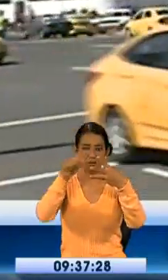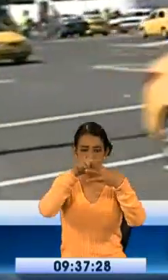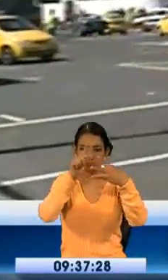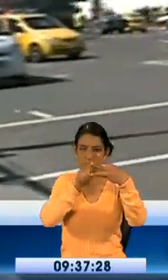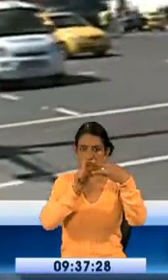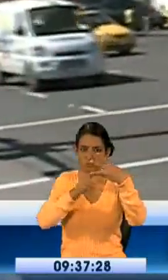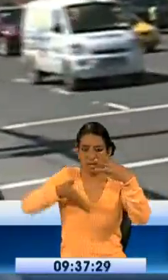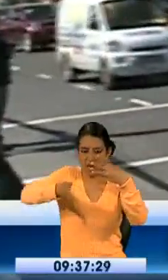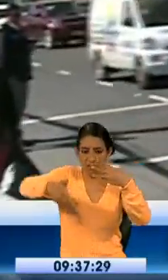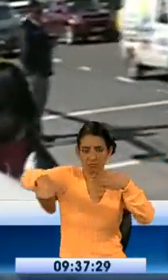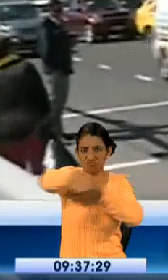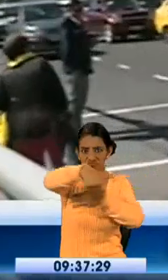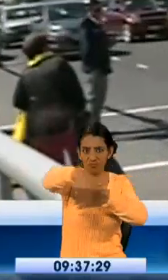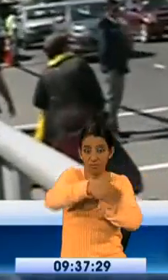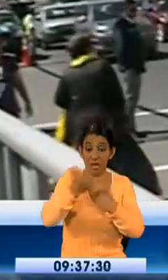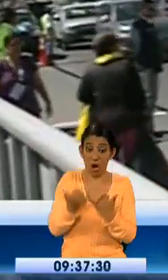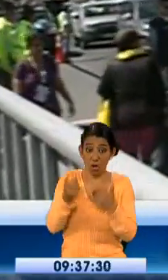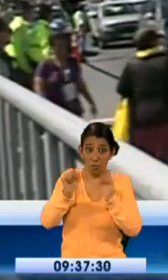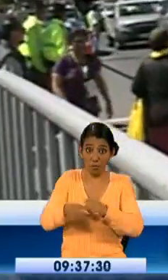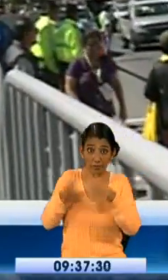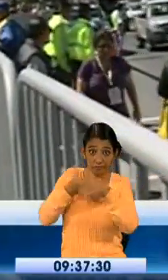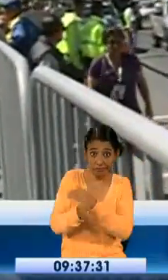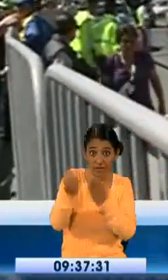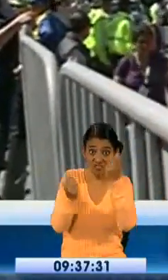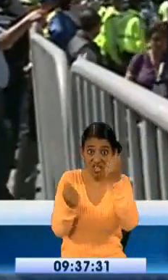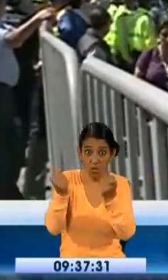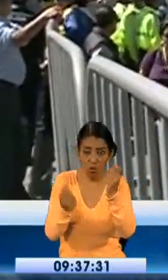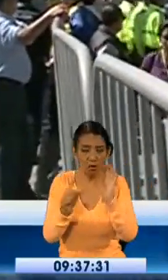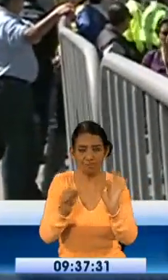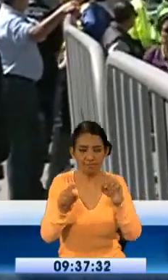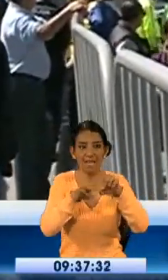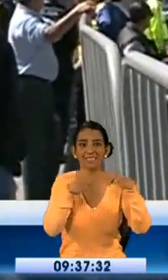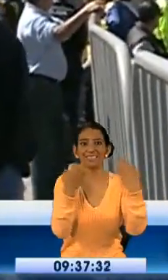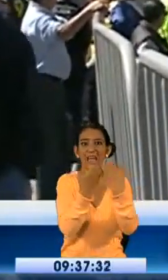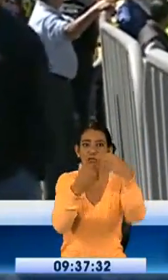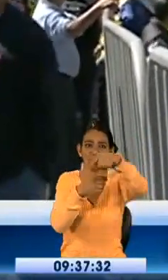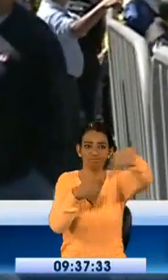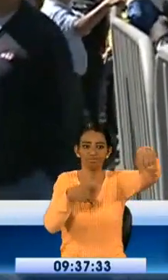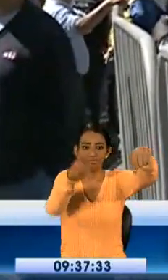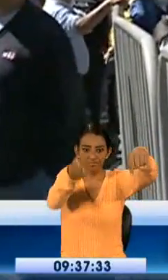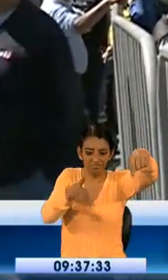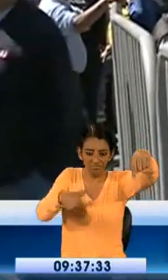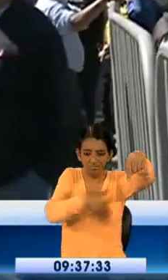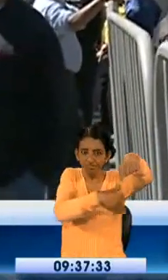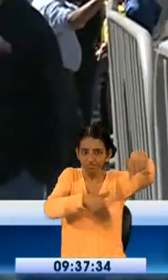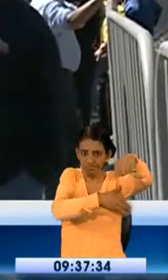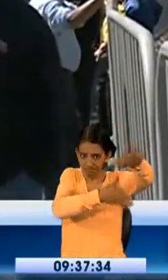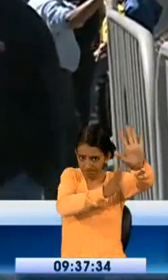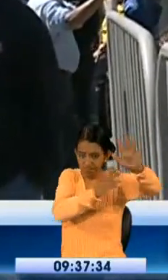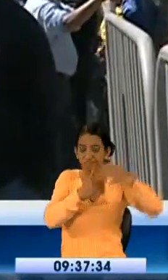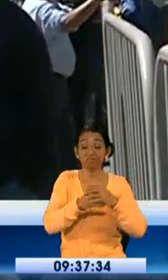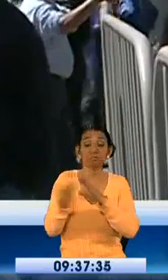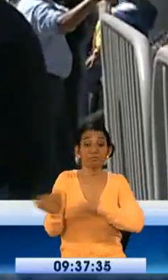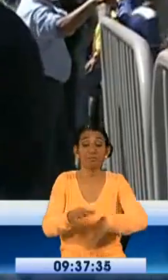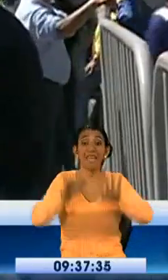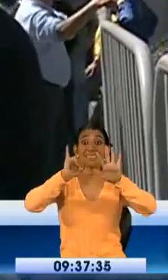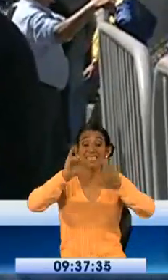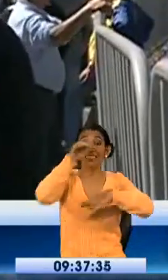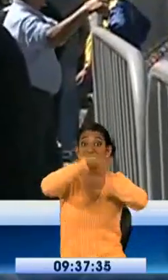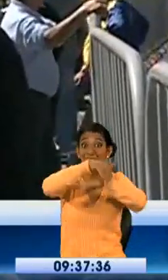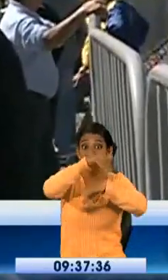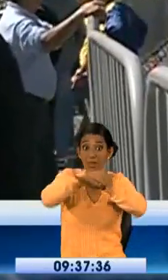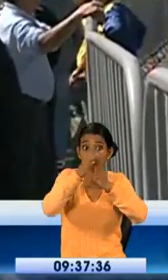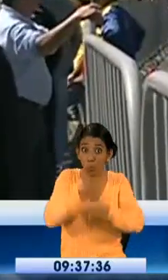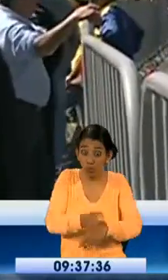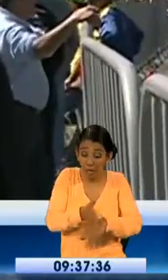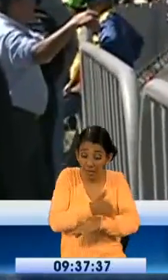no permiten el ingreso de vehículos que es en los alrededores del estadio. A partir de las 6 de la tarde, 10 minutos antes de